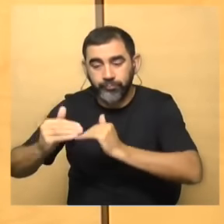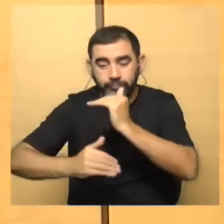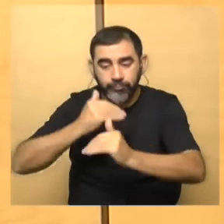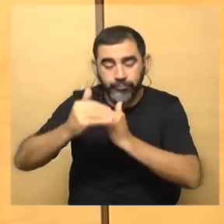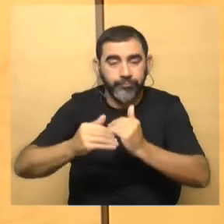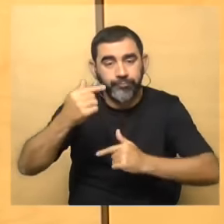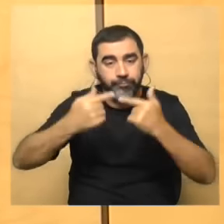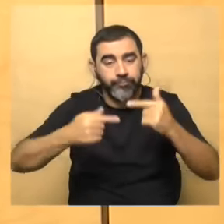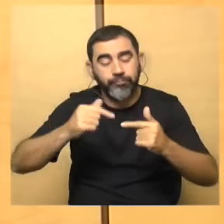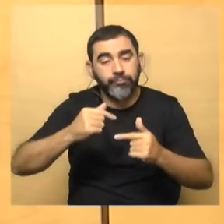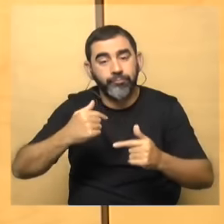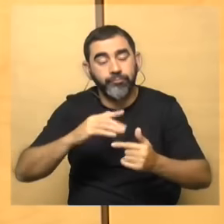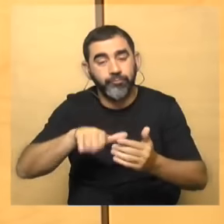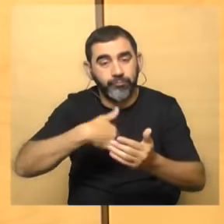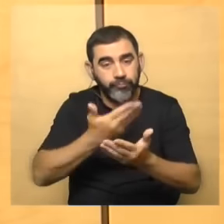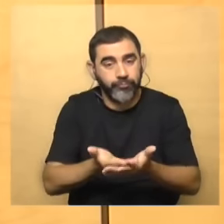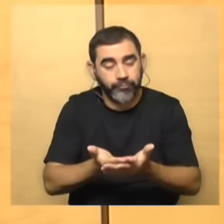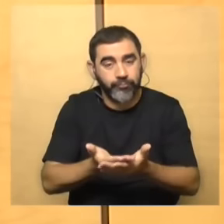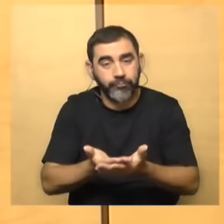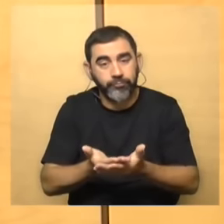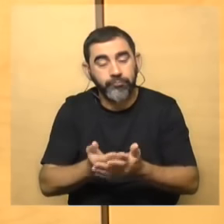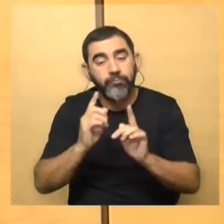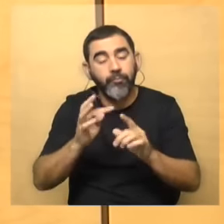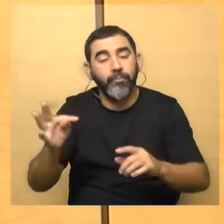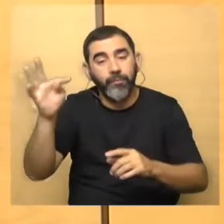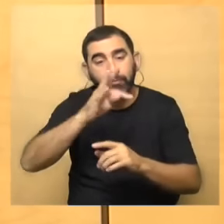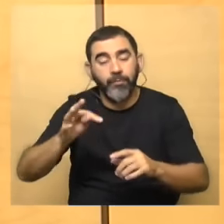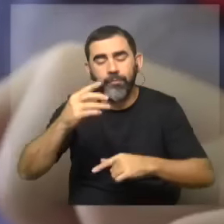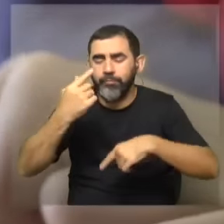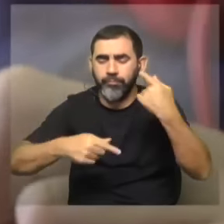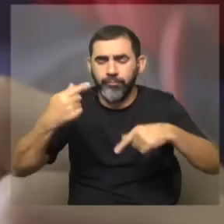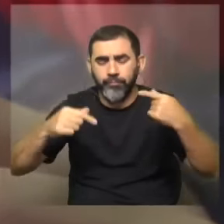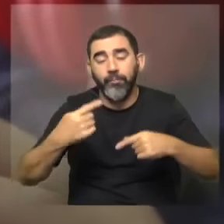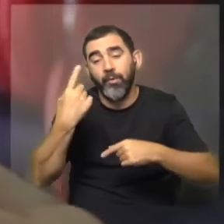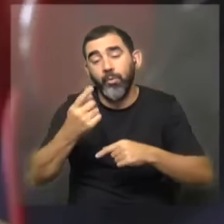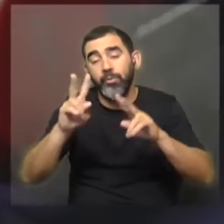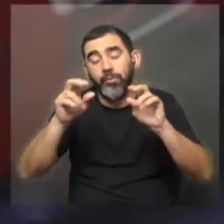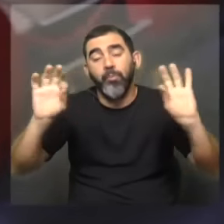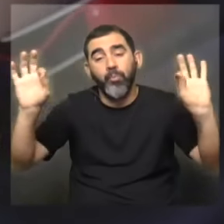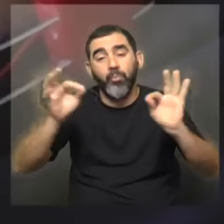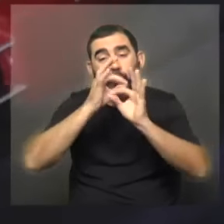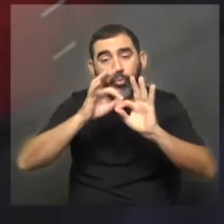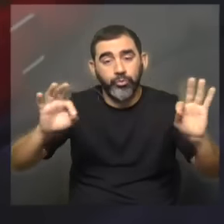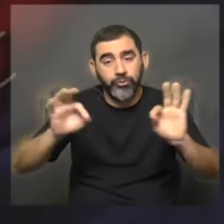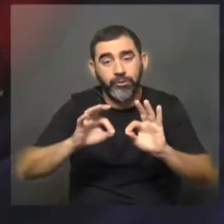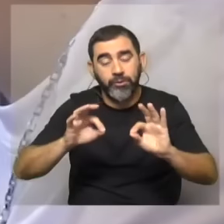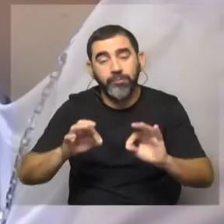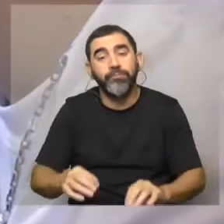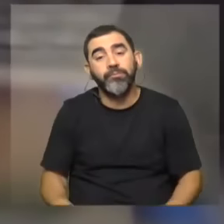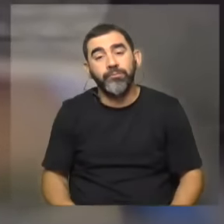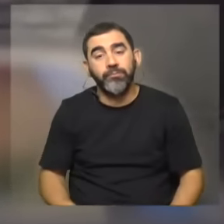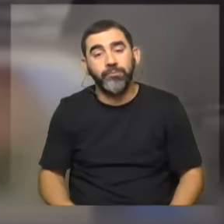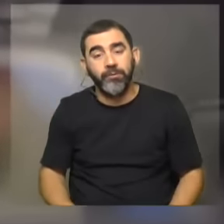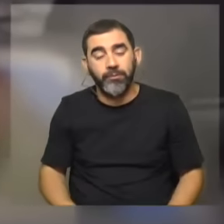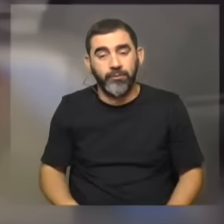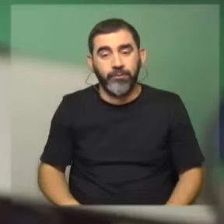en distintas tareas y propuestas y distintos talleres de los más variados uno que trabaja la música como trabajar la música Y a partir